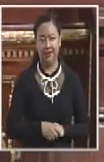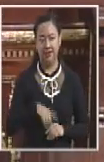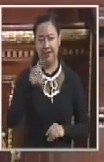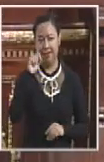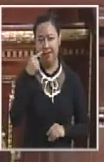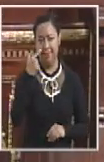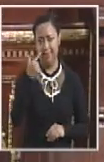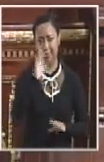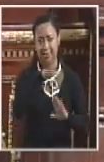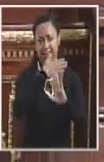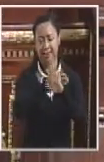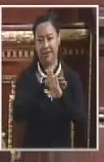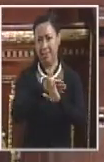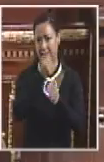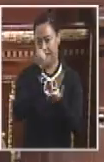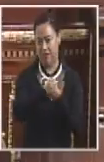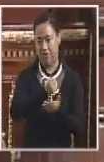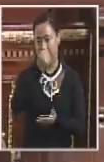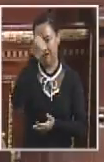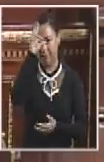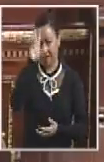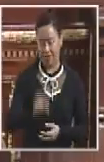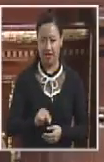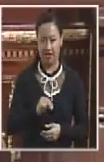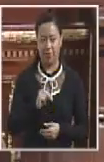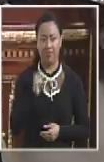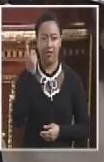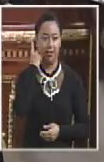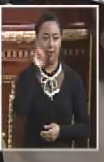27 en contra. No se autoriza, diputada presidenta.